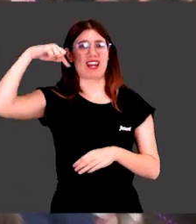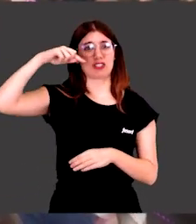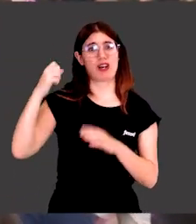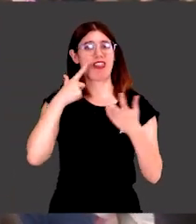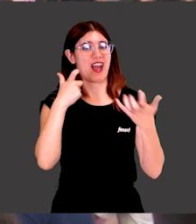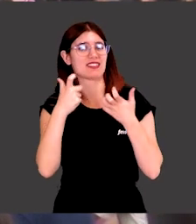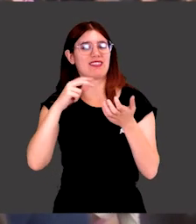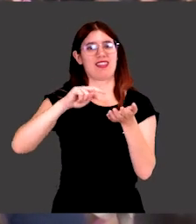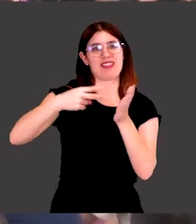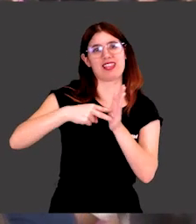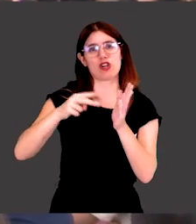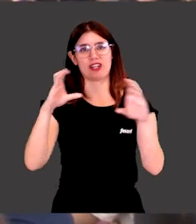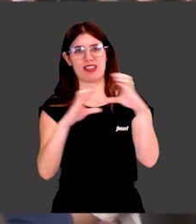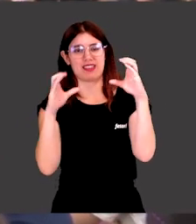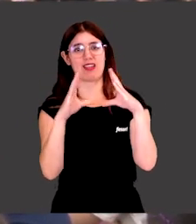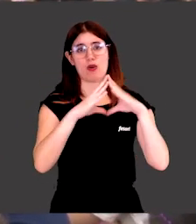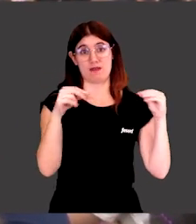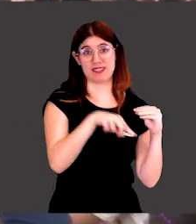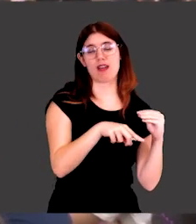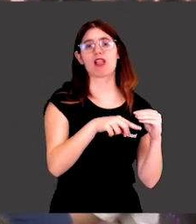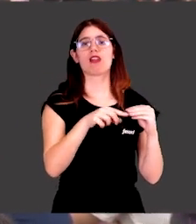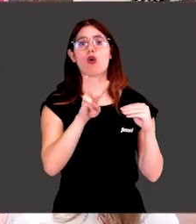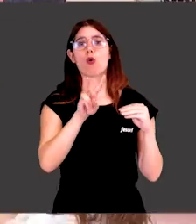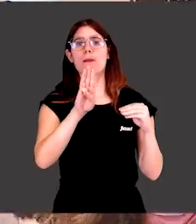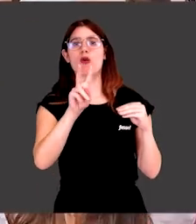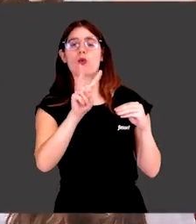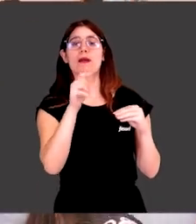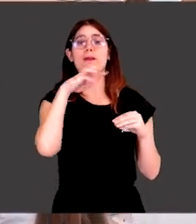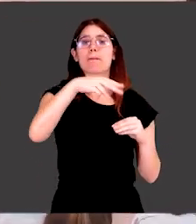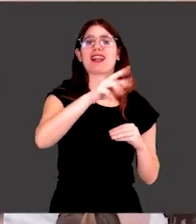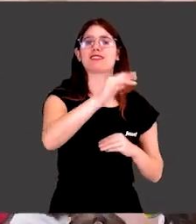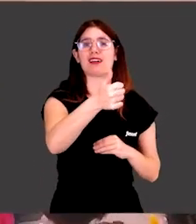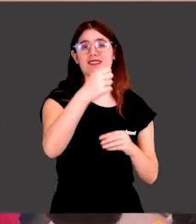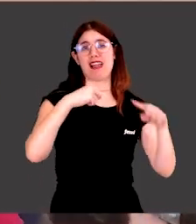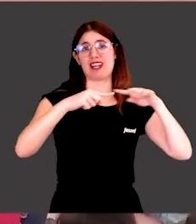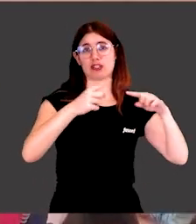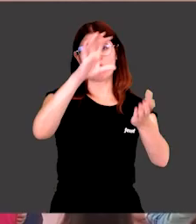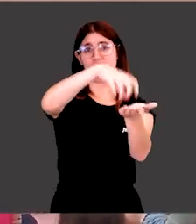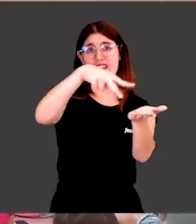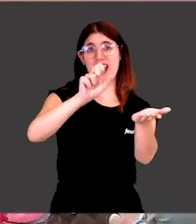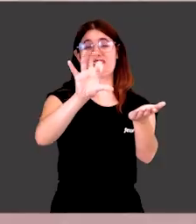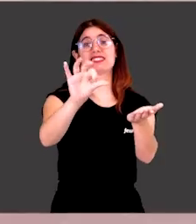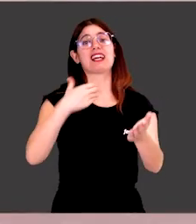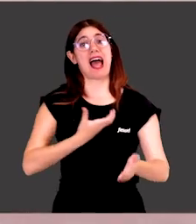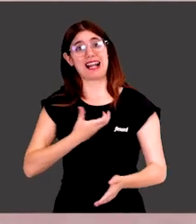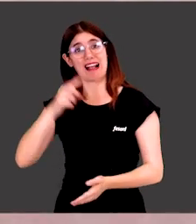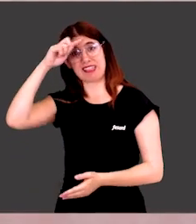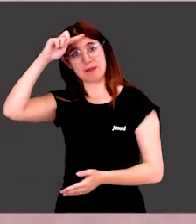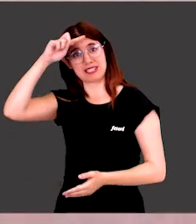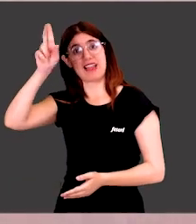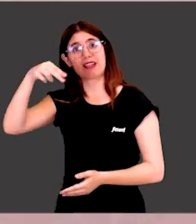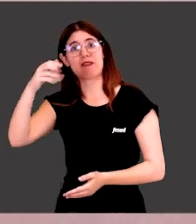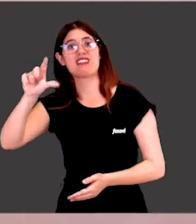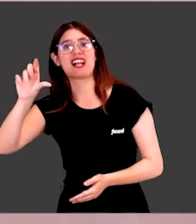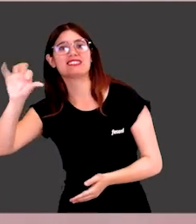vicerrectora de Arte, Ciencia, Tecnología y Sociedad de la UPV, Marta Chillarón, directora de las Naves, el alcalde de Mislata,